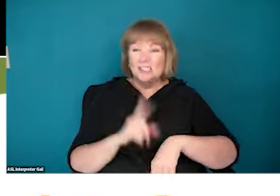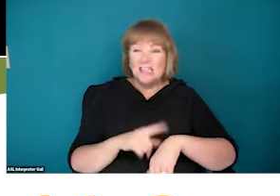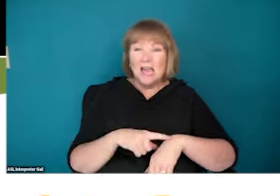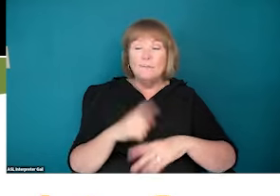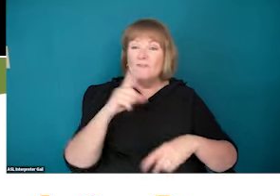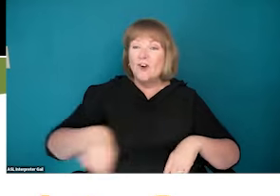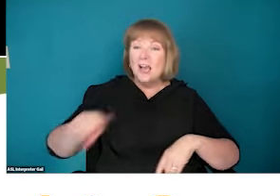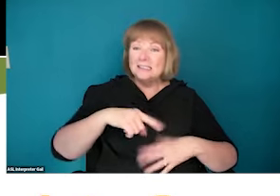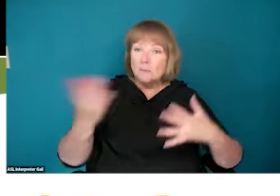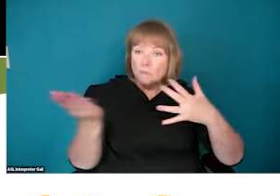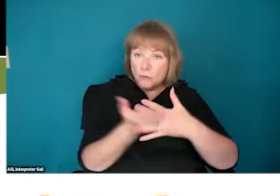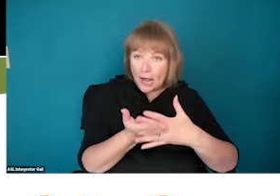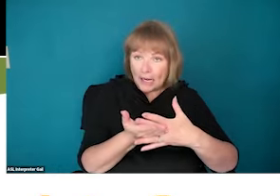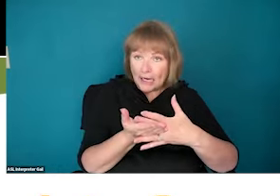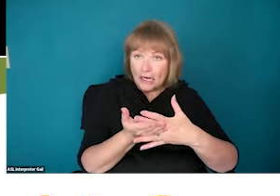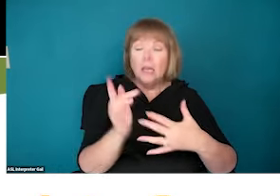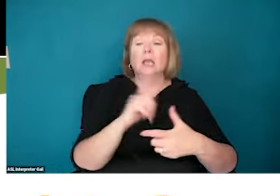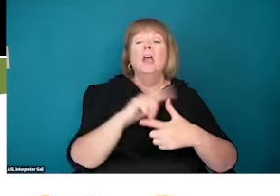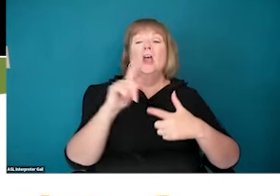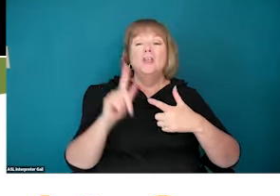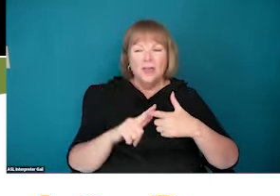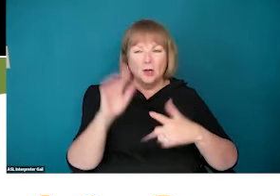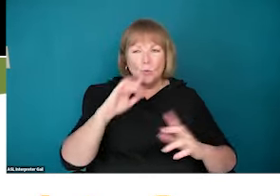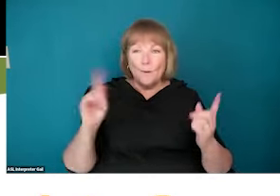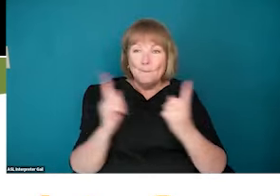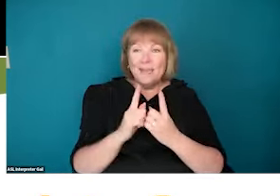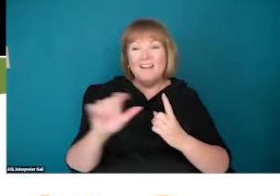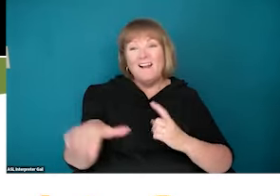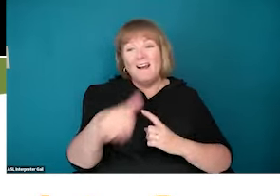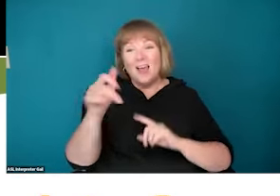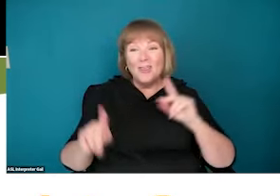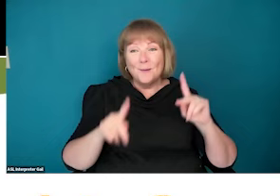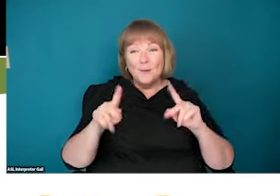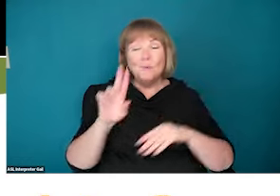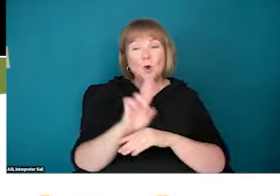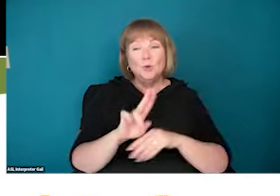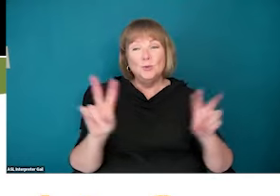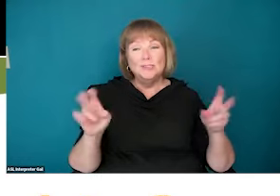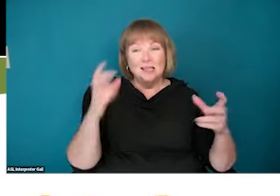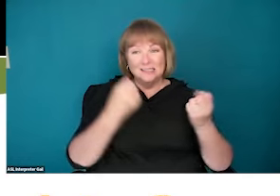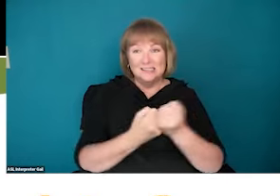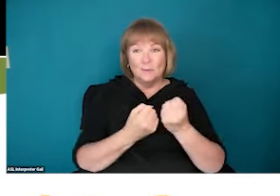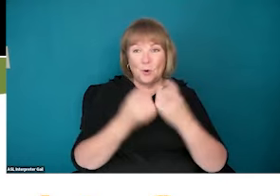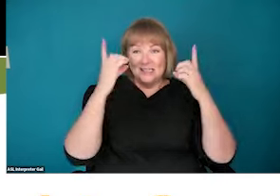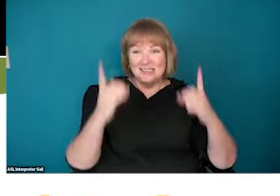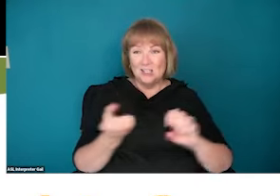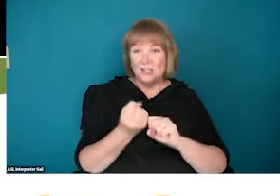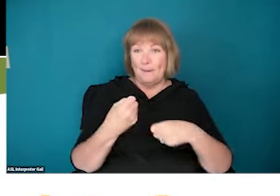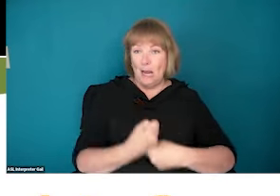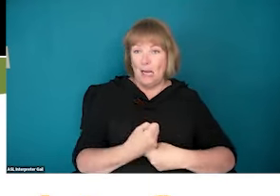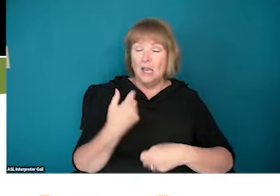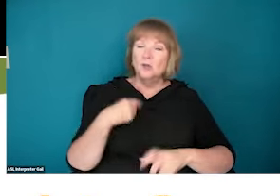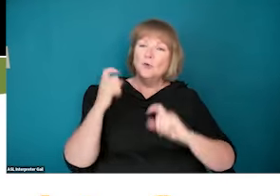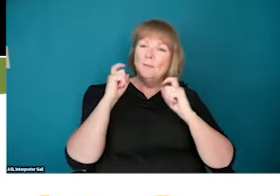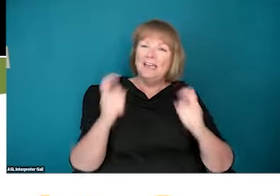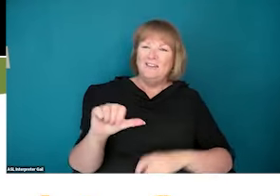sé que te vas a tener que ir y es un momento, y yo creo que puede ser más adecuado para